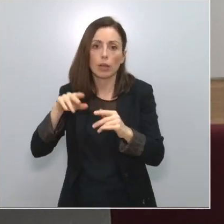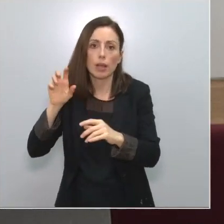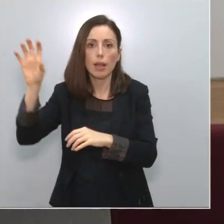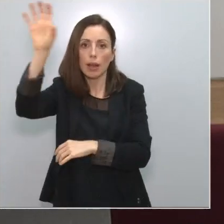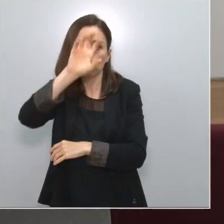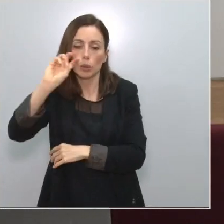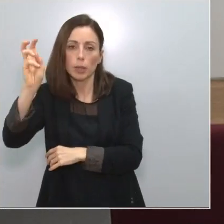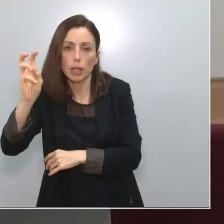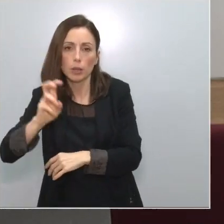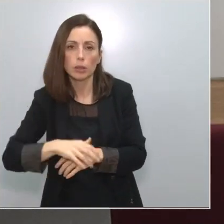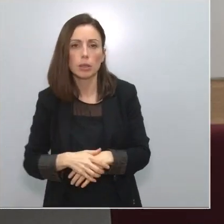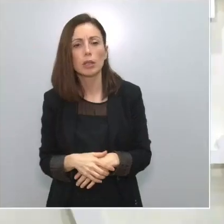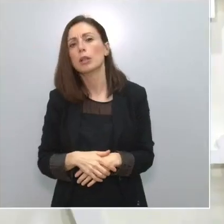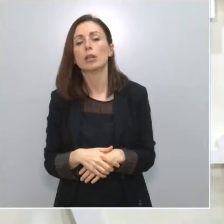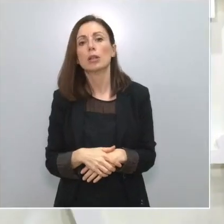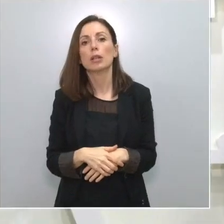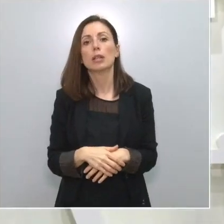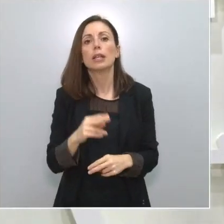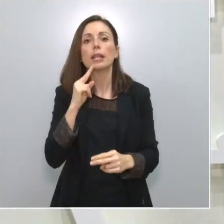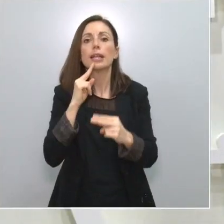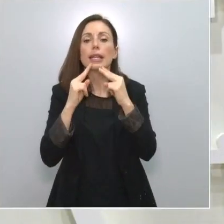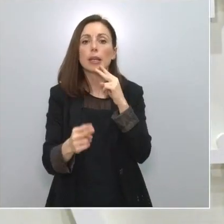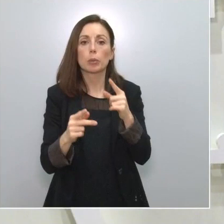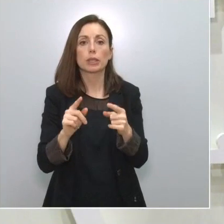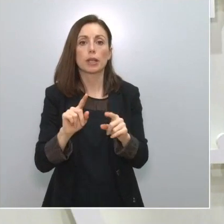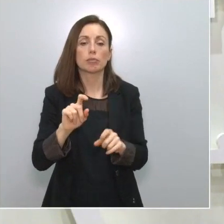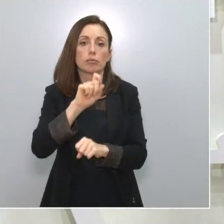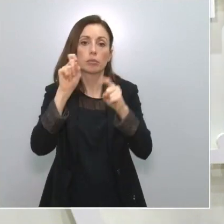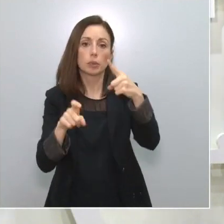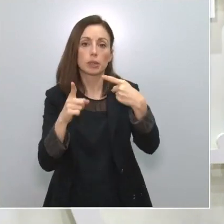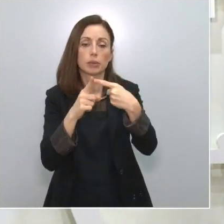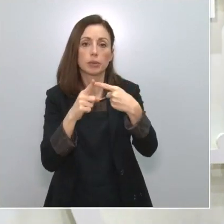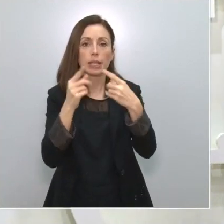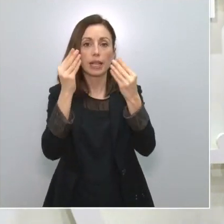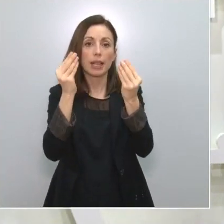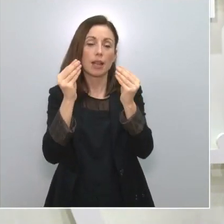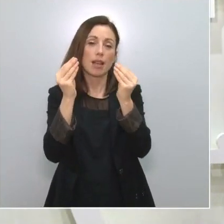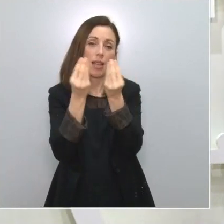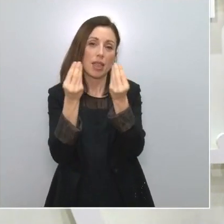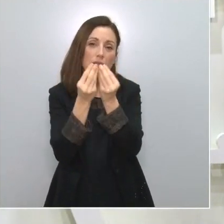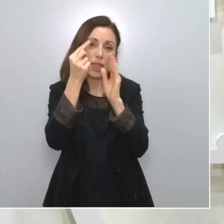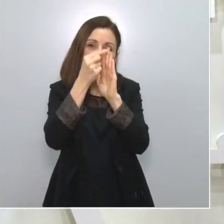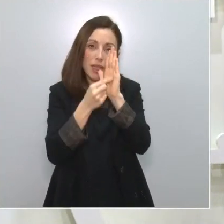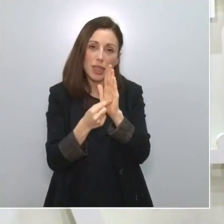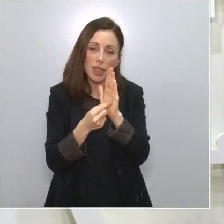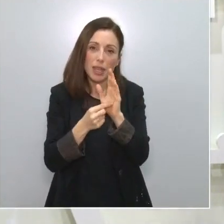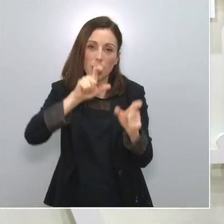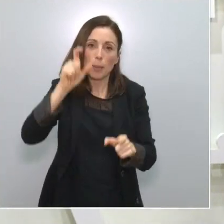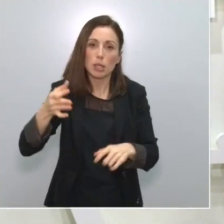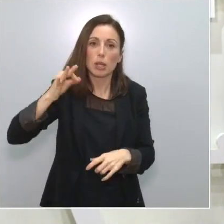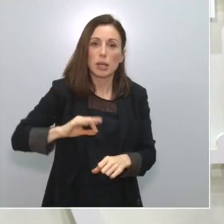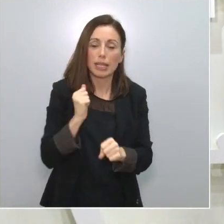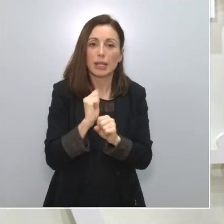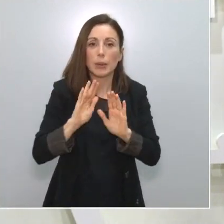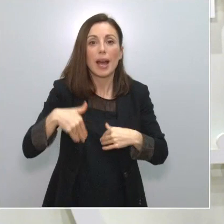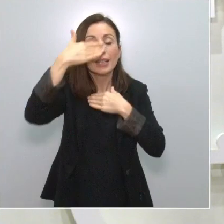territorializado? Muy bien. En cuanto a la primera pregunta sobre la cifra de profesionales sanitarios que se incorporarían según el PAIMAP a